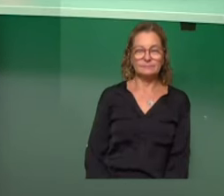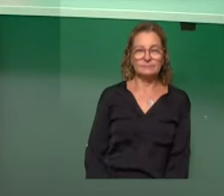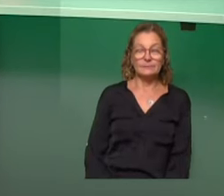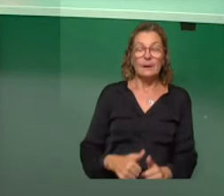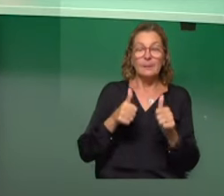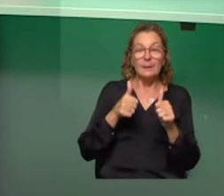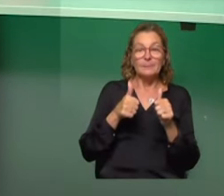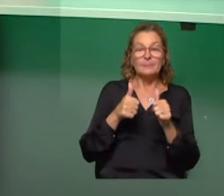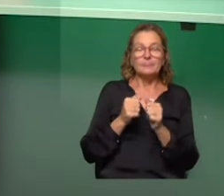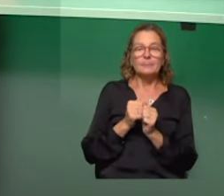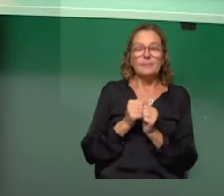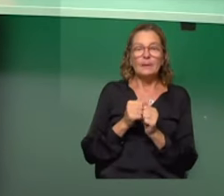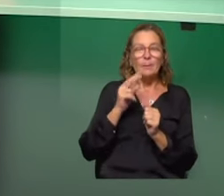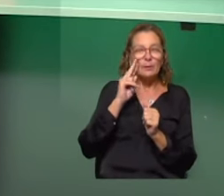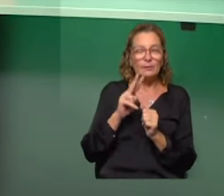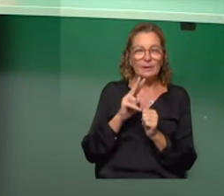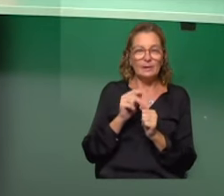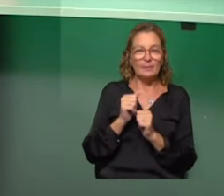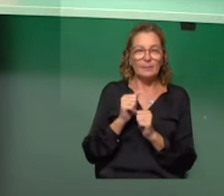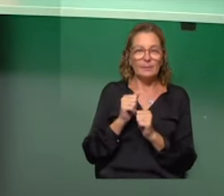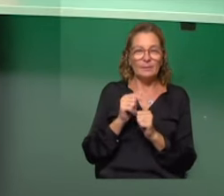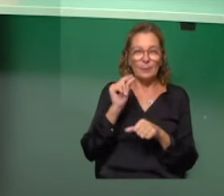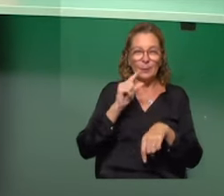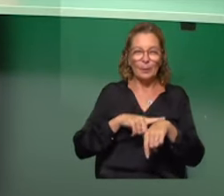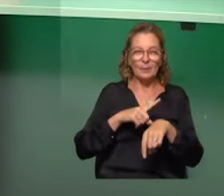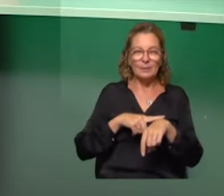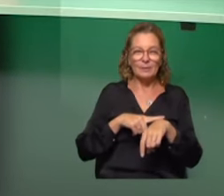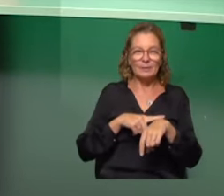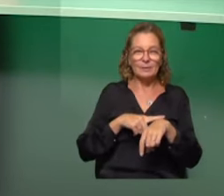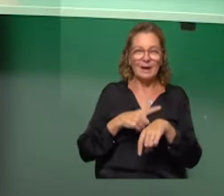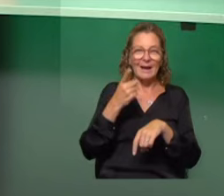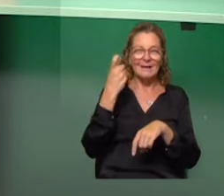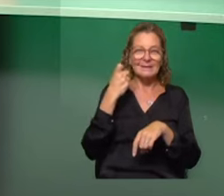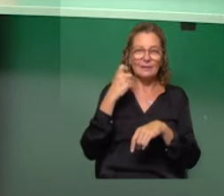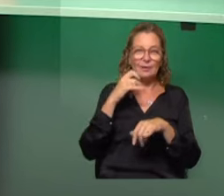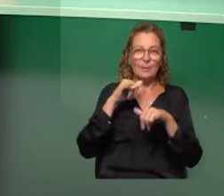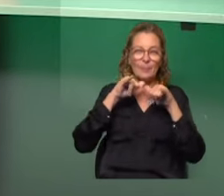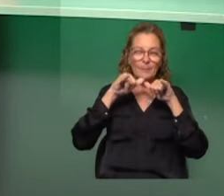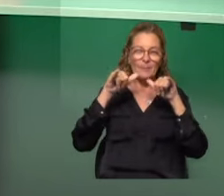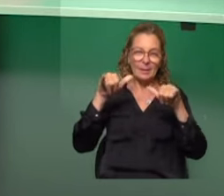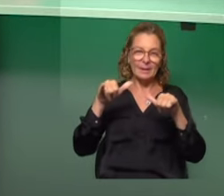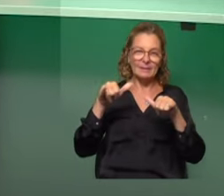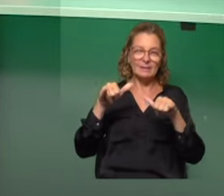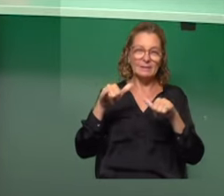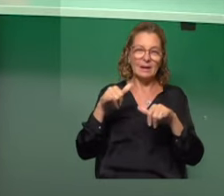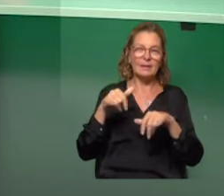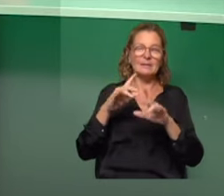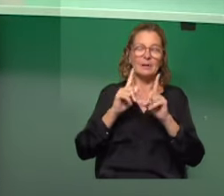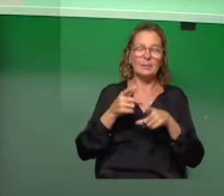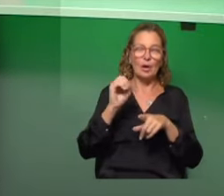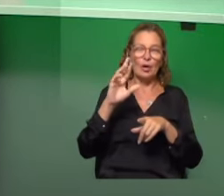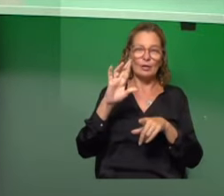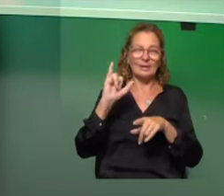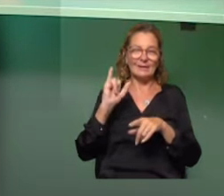Bien, y como veíamos hace minutos, ayer fue el lanzamiento de la campaña del precandidato